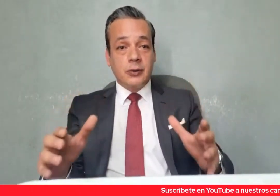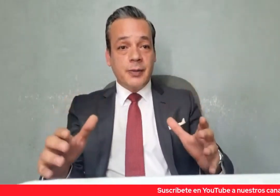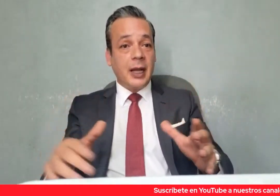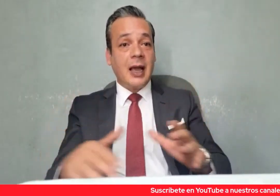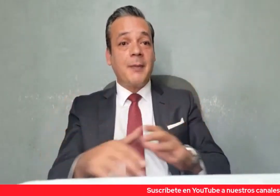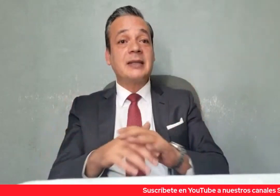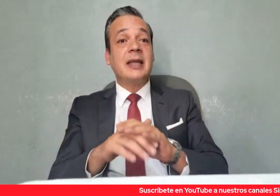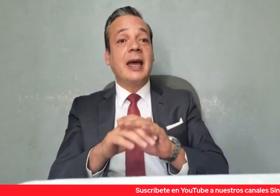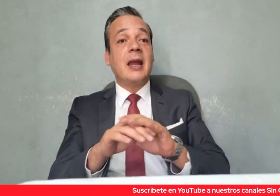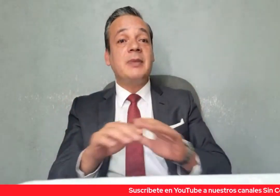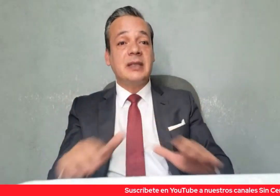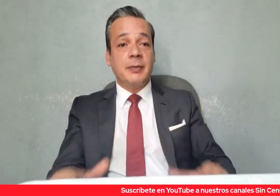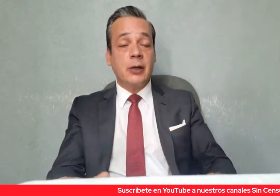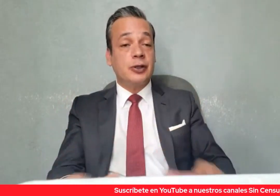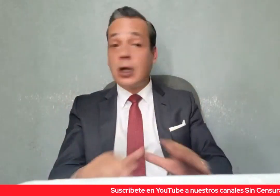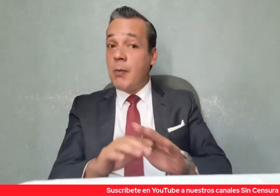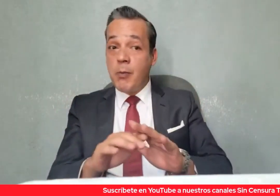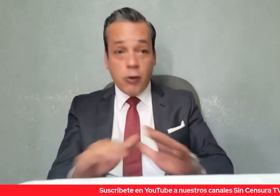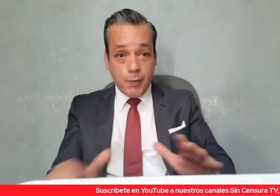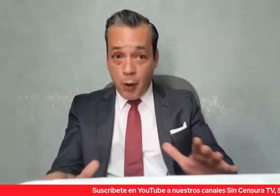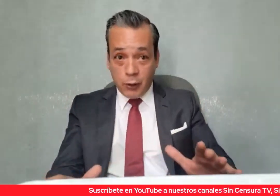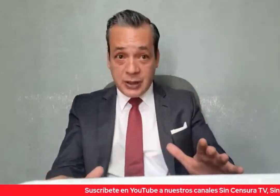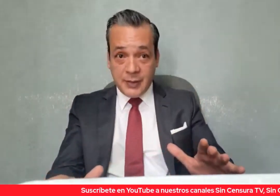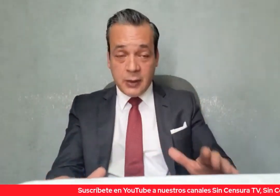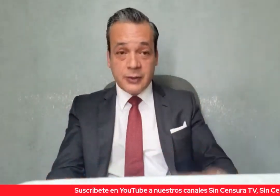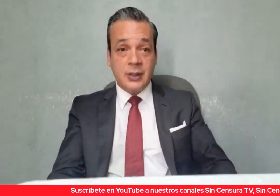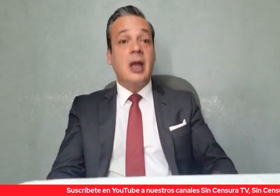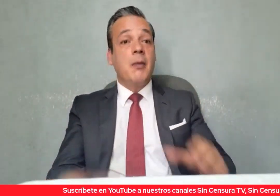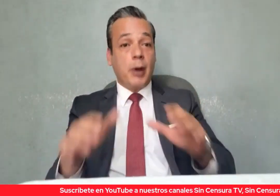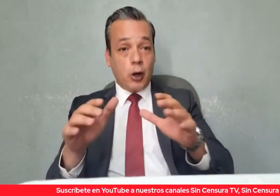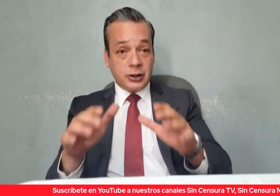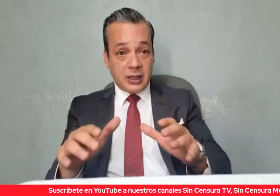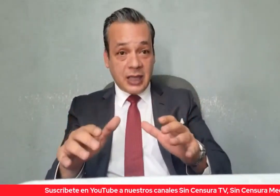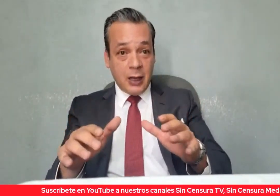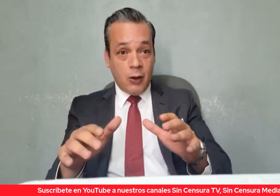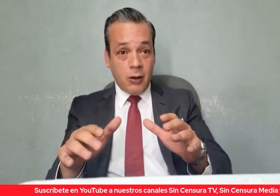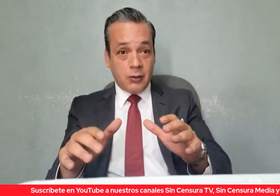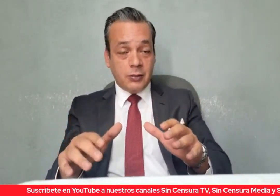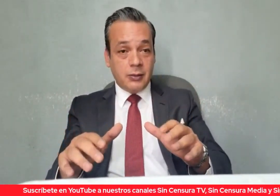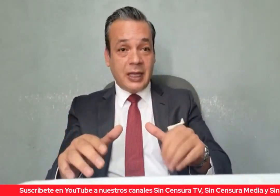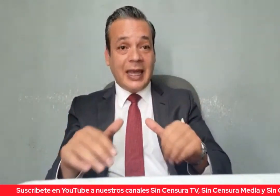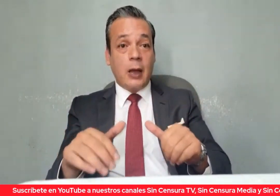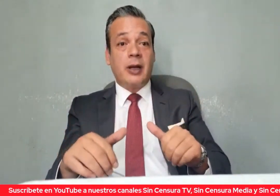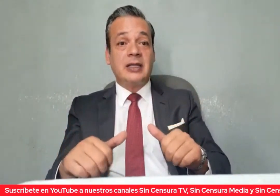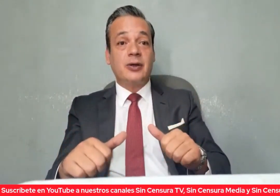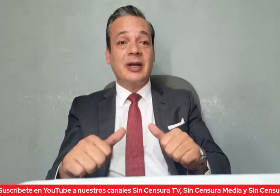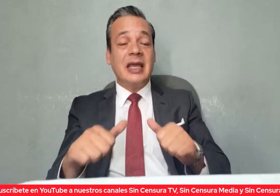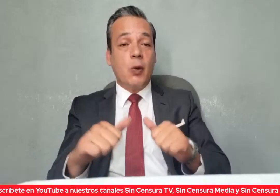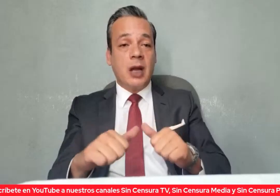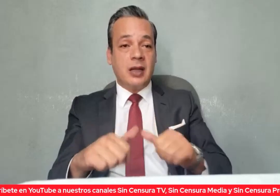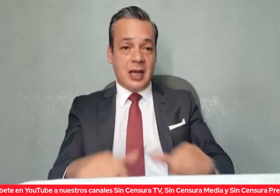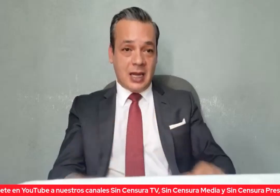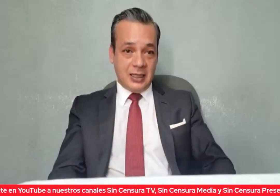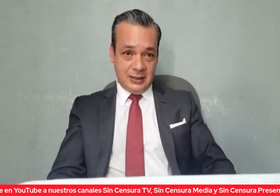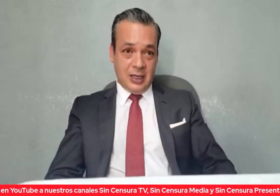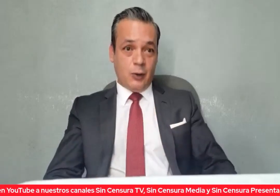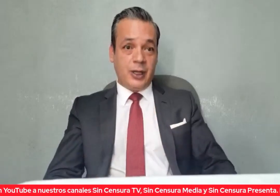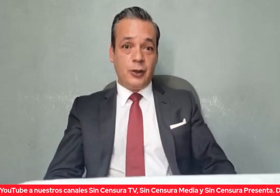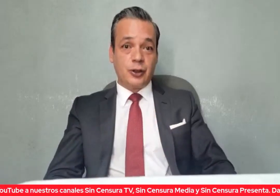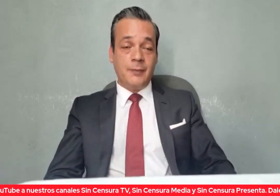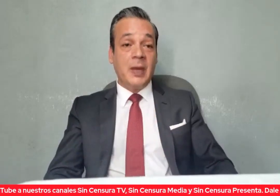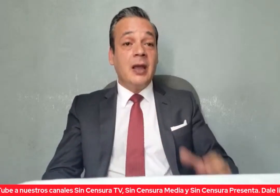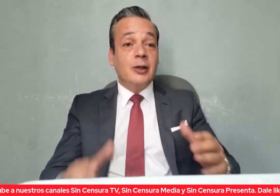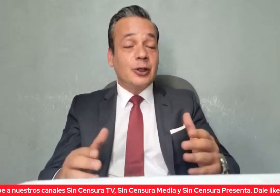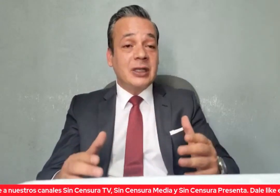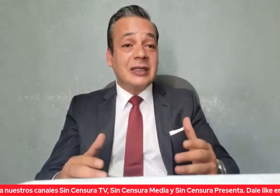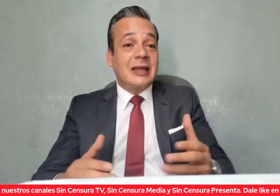por costumbre jamás negar a mis amigos. Tengo muy pocos amigos, pero los que tengo creo que son igual de leales de lo que